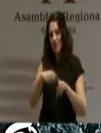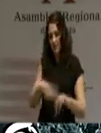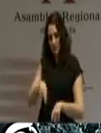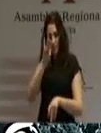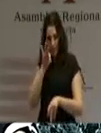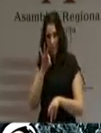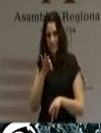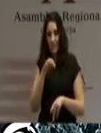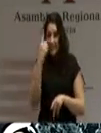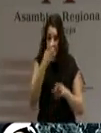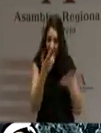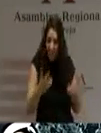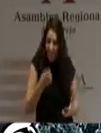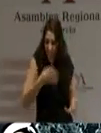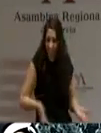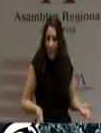¿Sabe usted quién dijo eso?